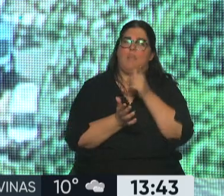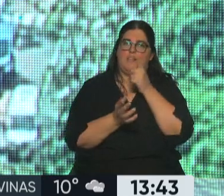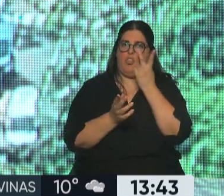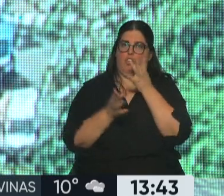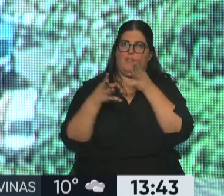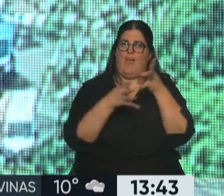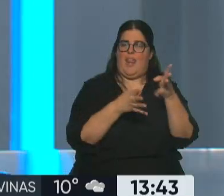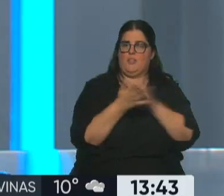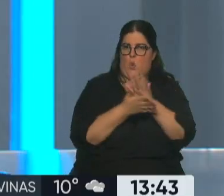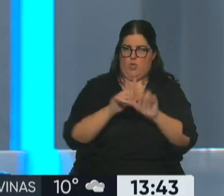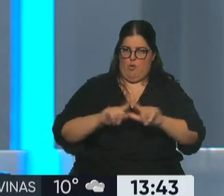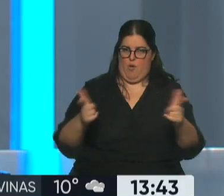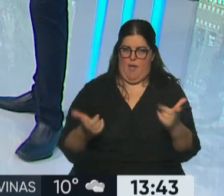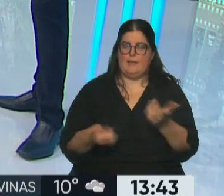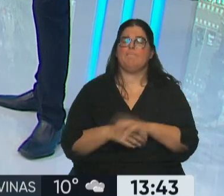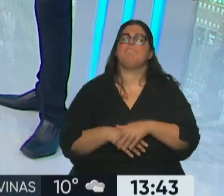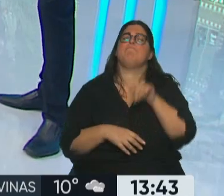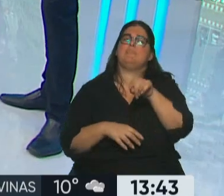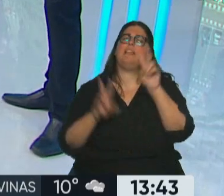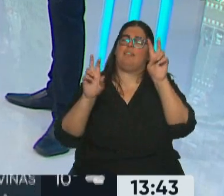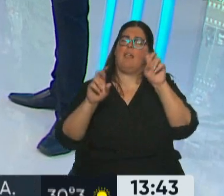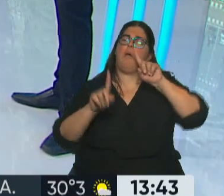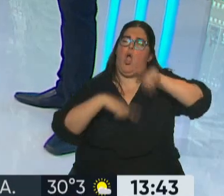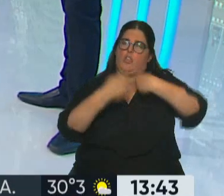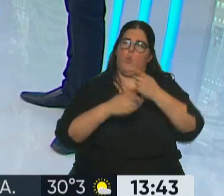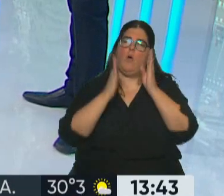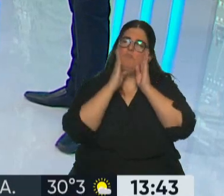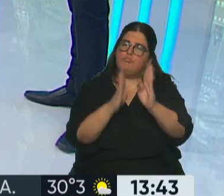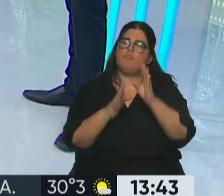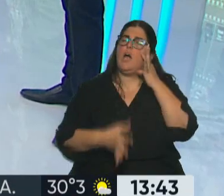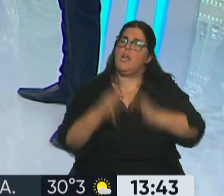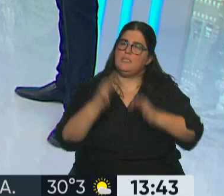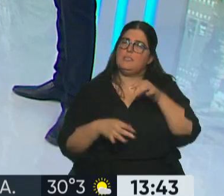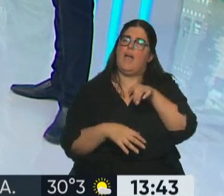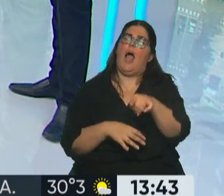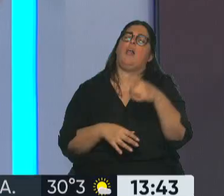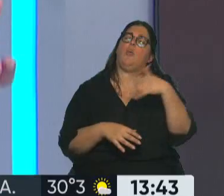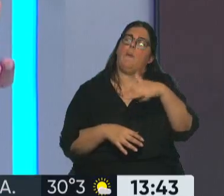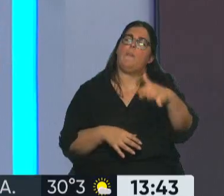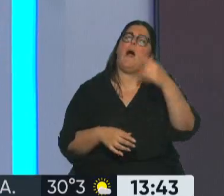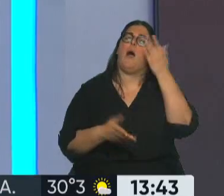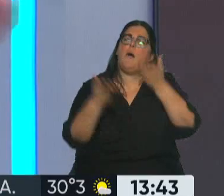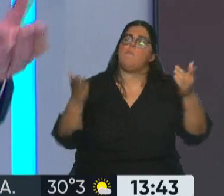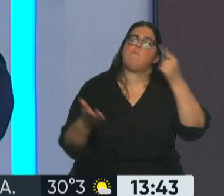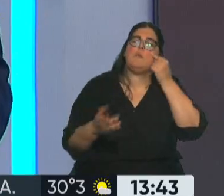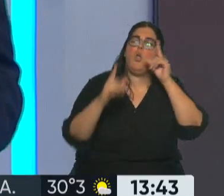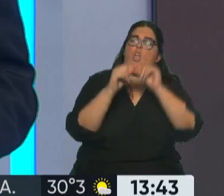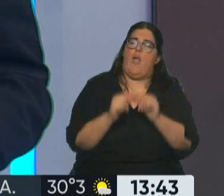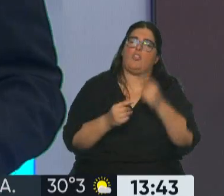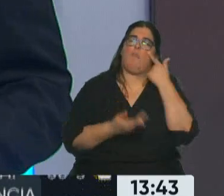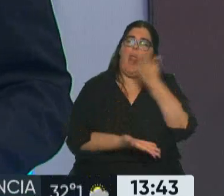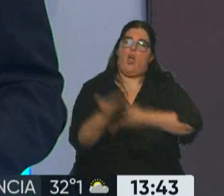ninguna salida bien es un tema que Seguiremos ocupándonos que Seguiremos que tendremos más testimonios y más datos para ir